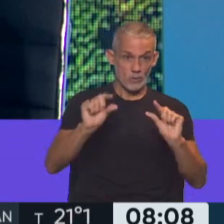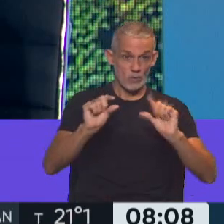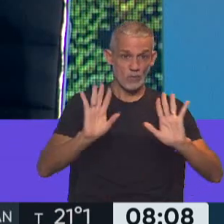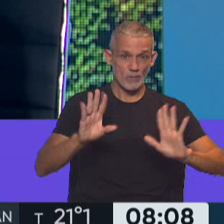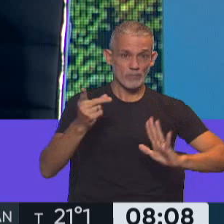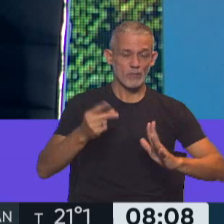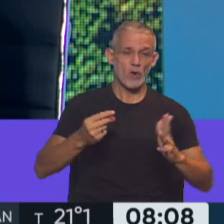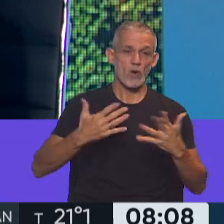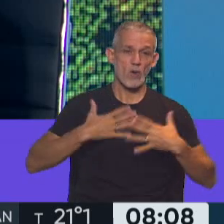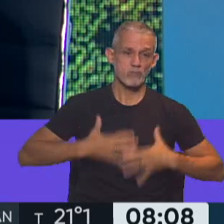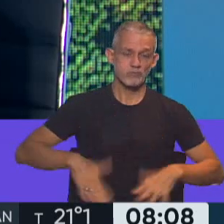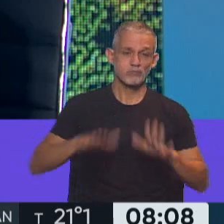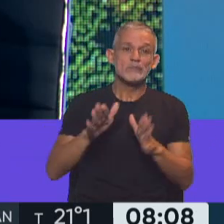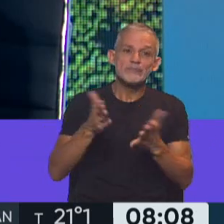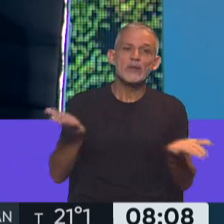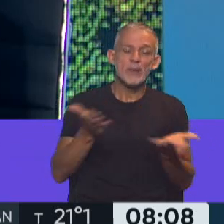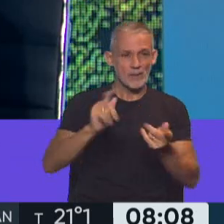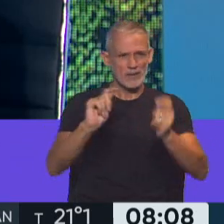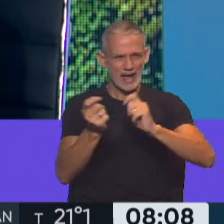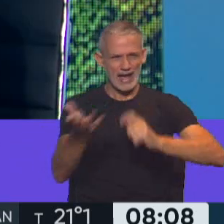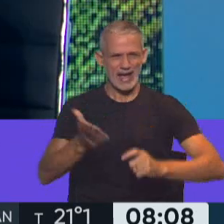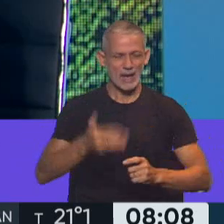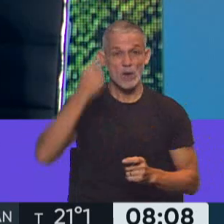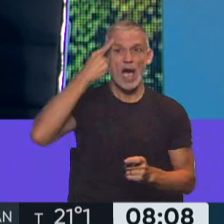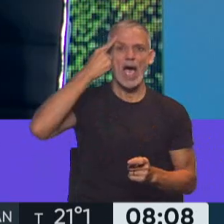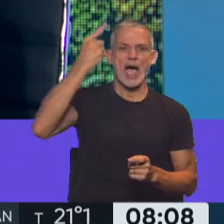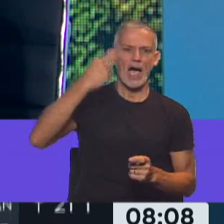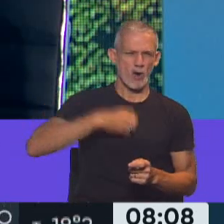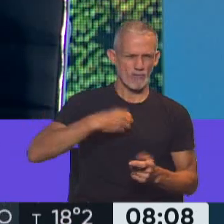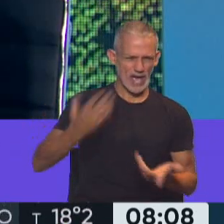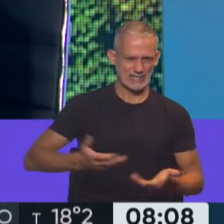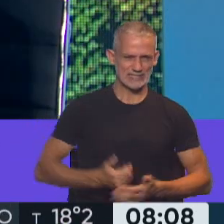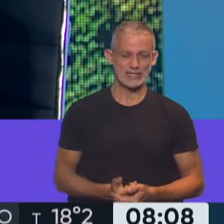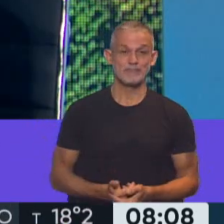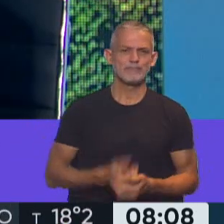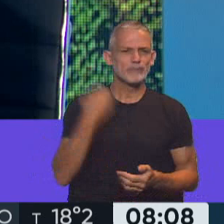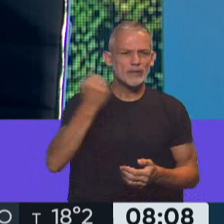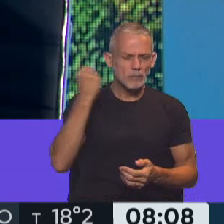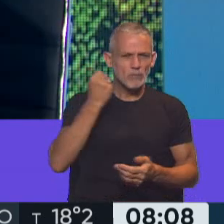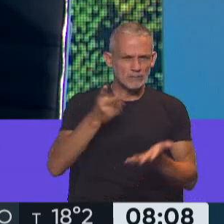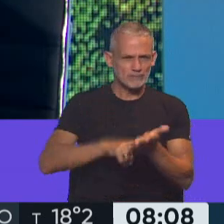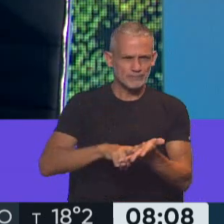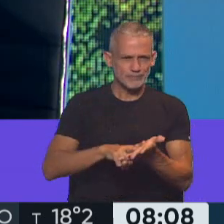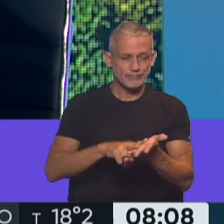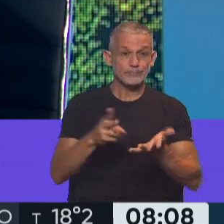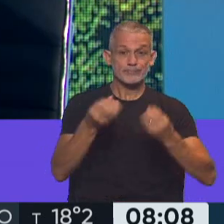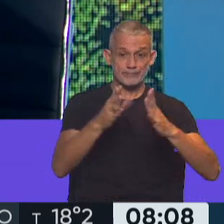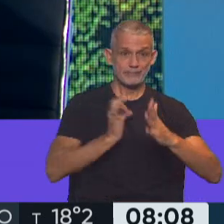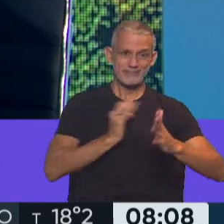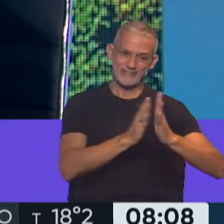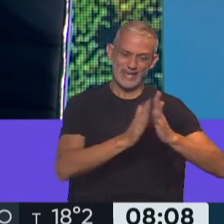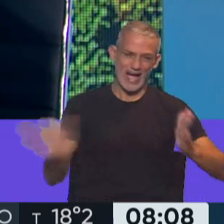nos ayudaban también a hacer estos cambios, ¿no? Y a creer otra vez. Y vuelvo a repetir algo muy importante, que empieza un año.